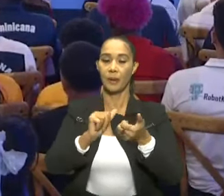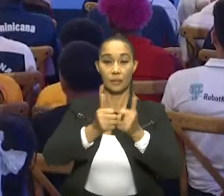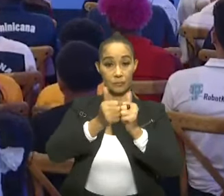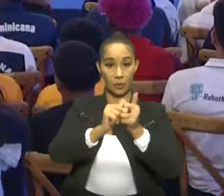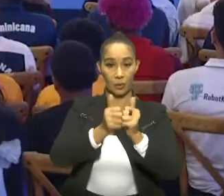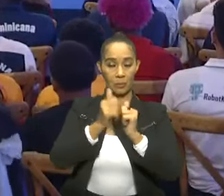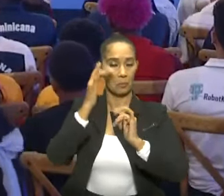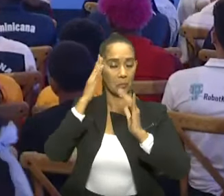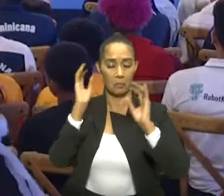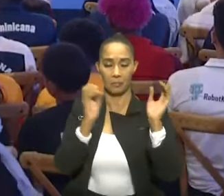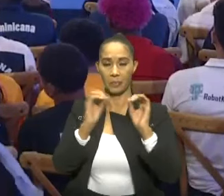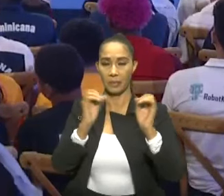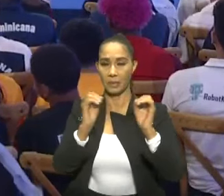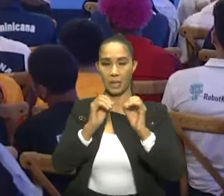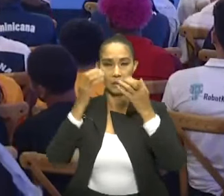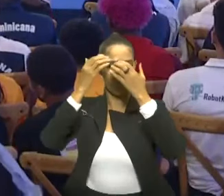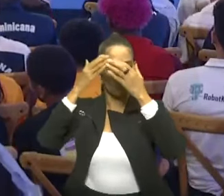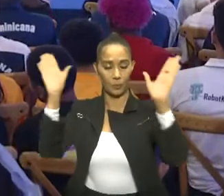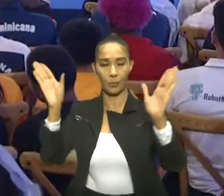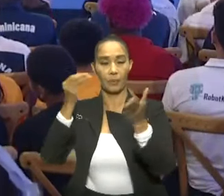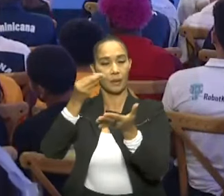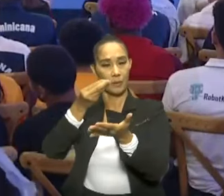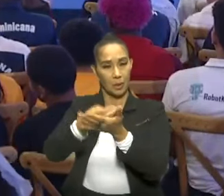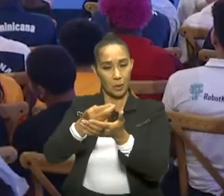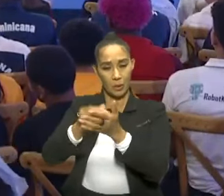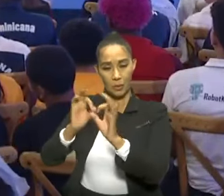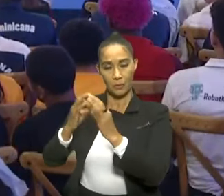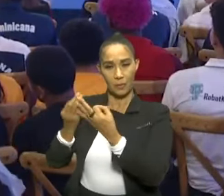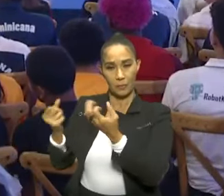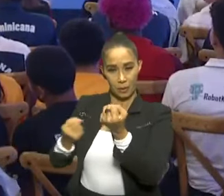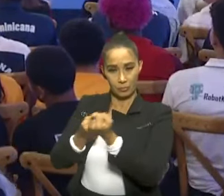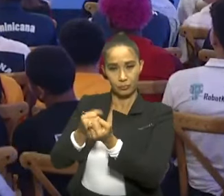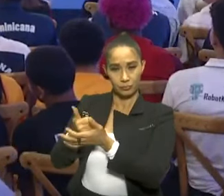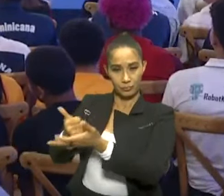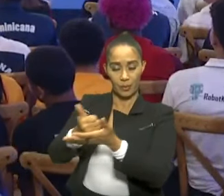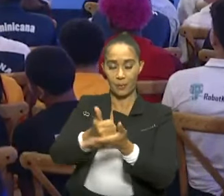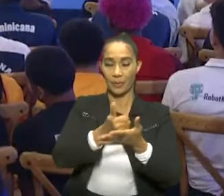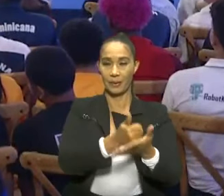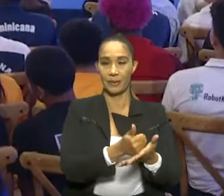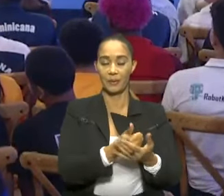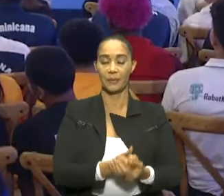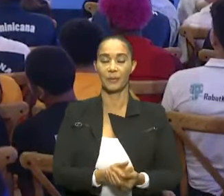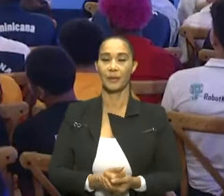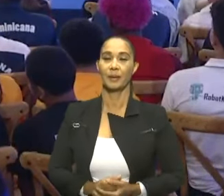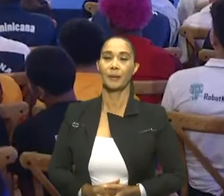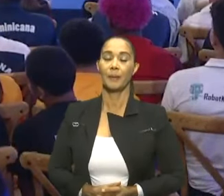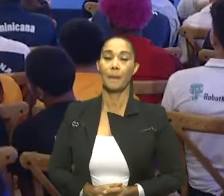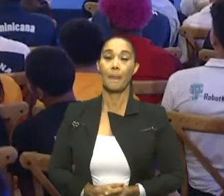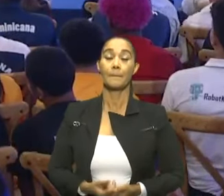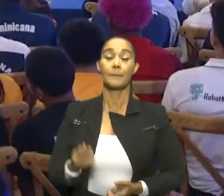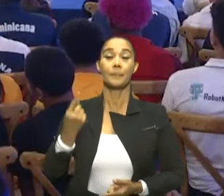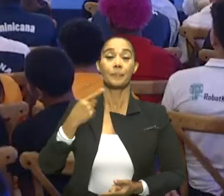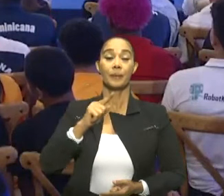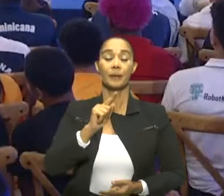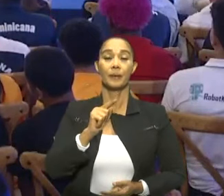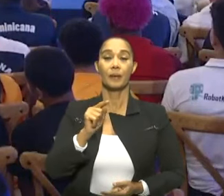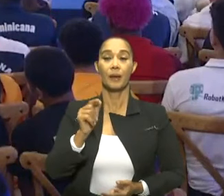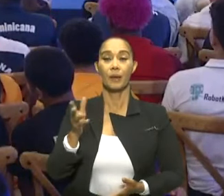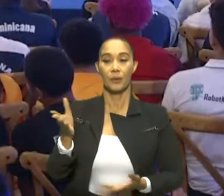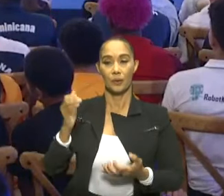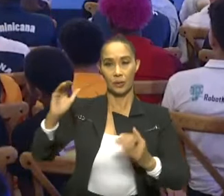compitan sin preocupación sobre la seguridad económica de sus familias en el país. Y para esto yo